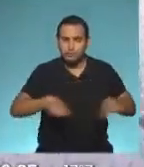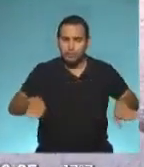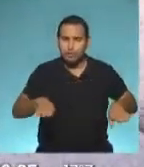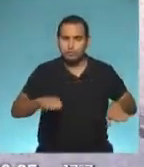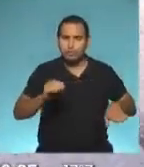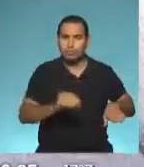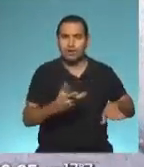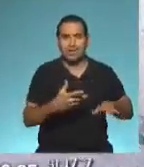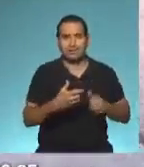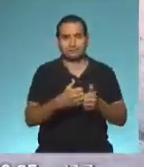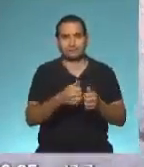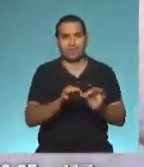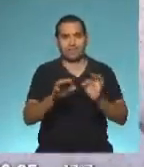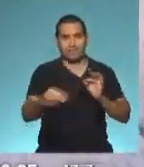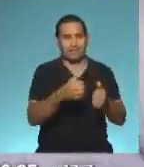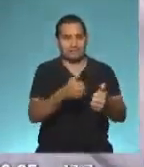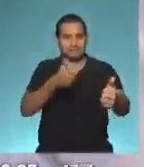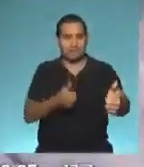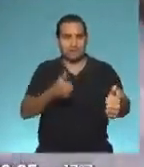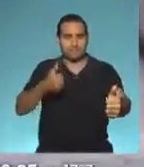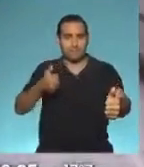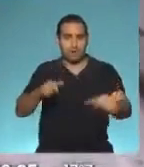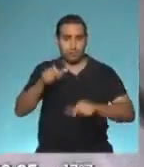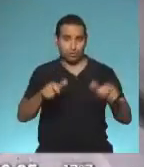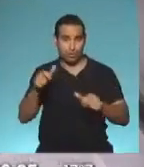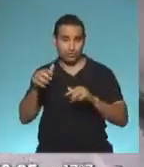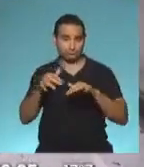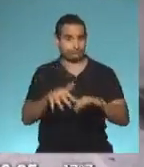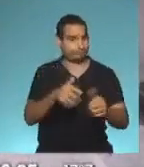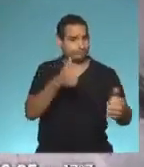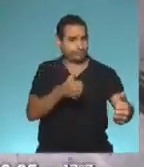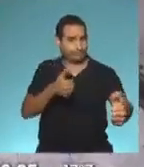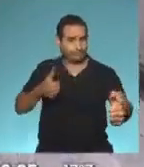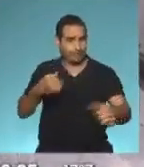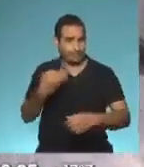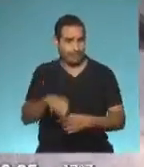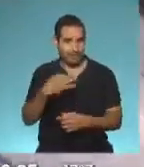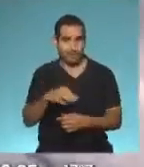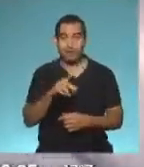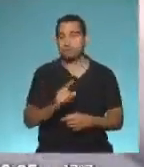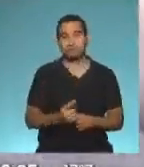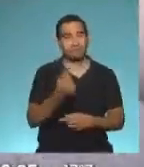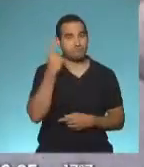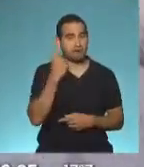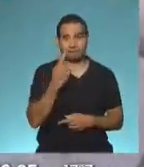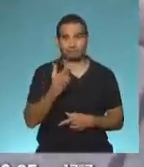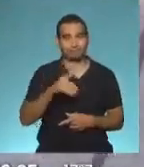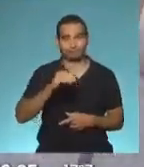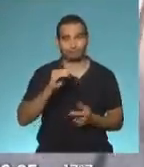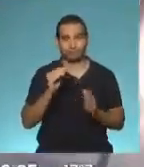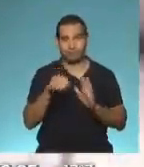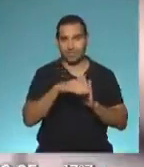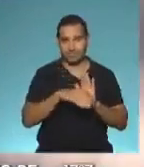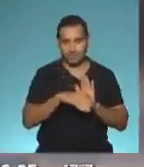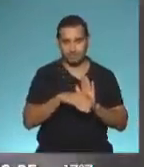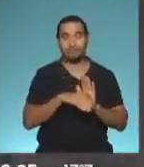la distancia entre las personas que vienen a este negocio fue la primera medida del protocolo de